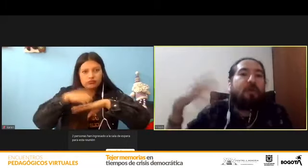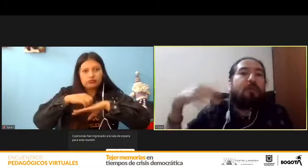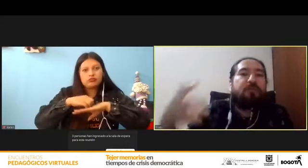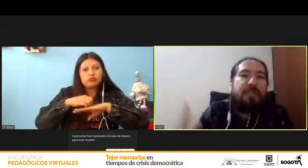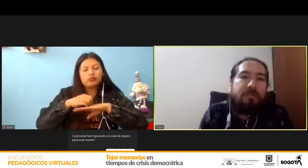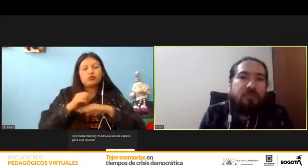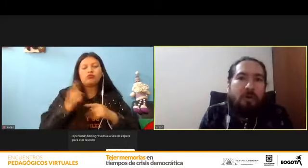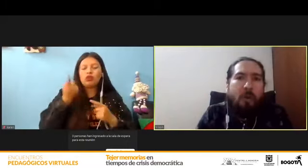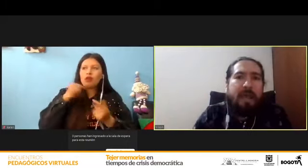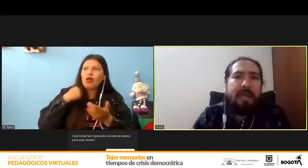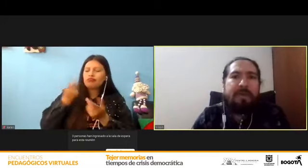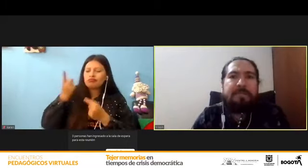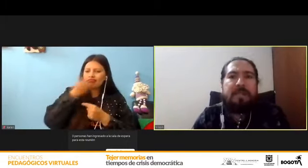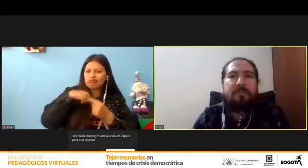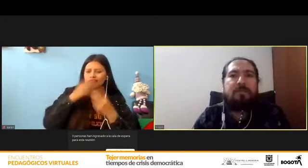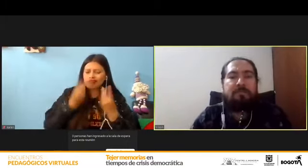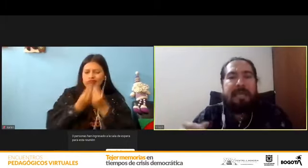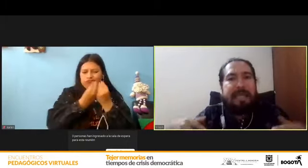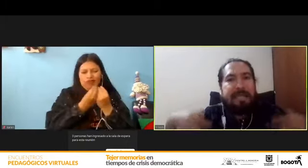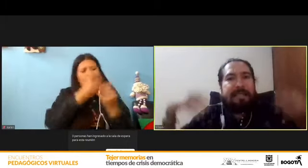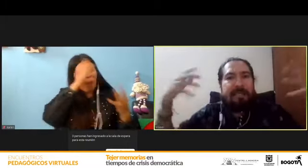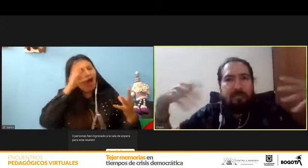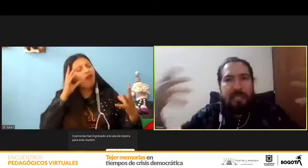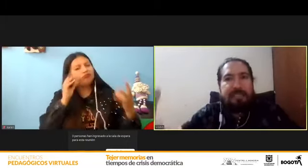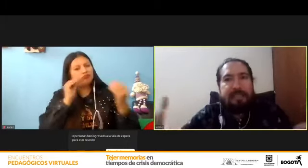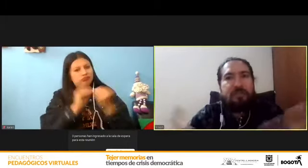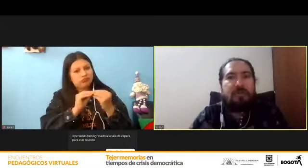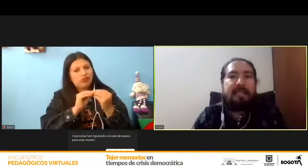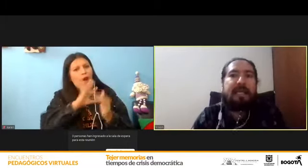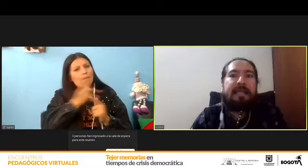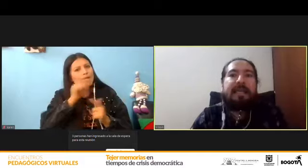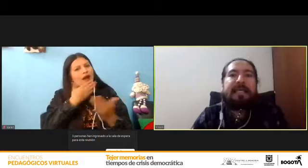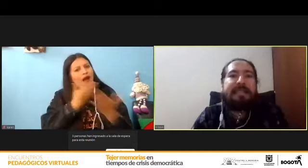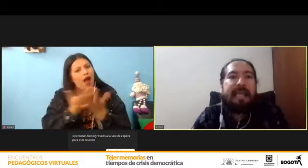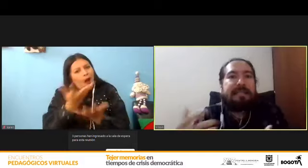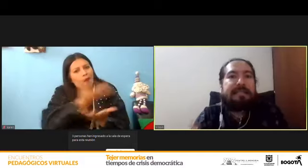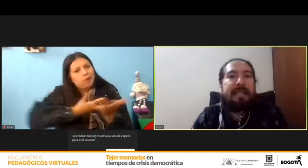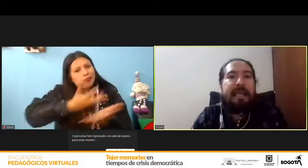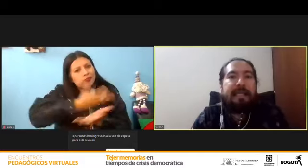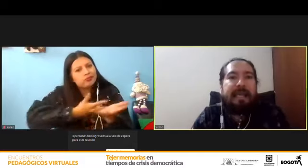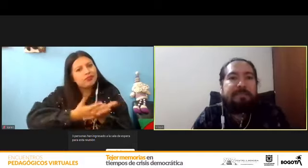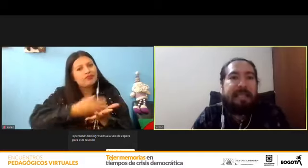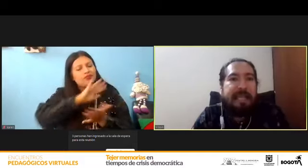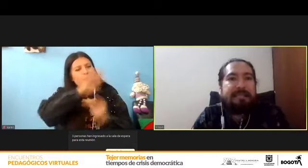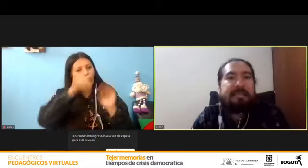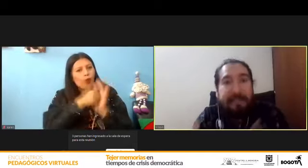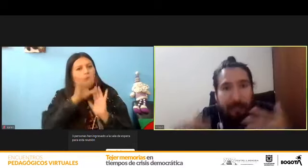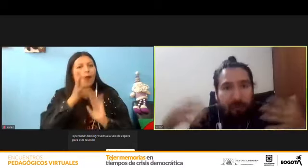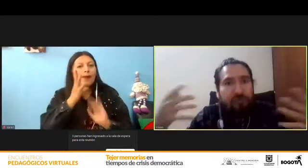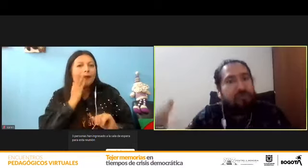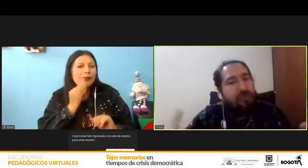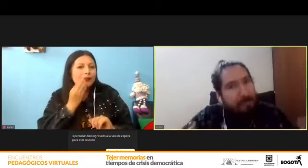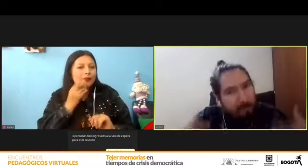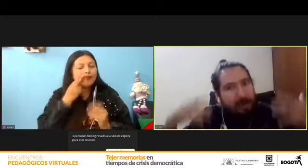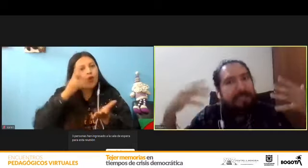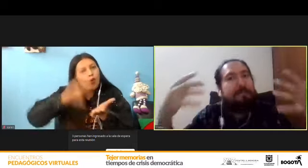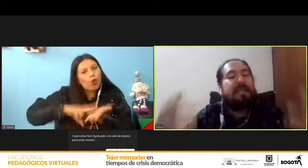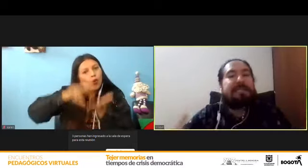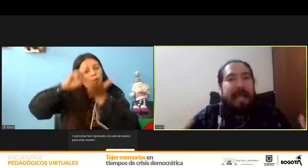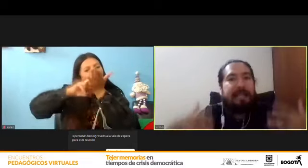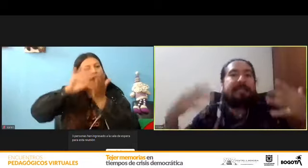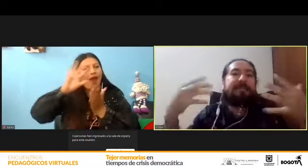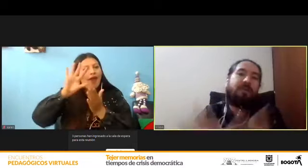nos propusimos como eje, ¿cierto?, mediante la socialización de esas experiencias de reconstrucción de